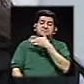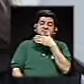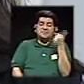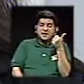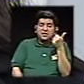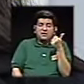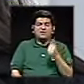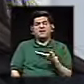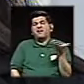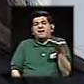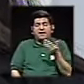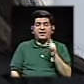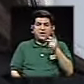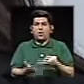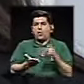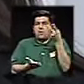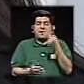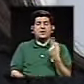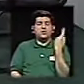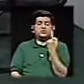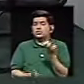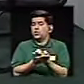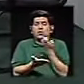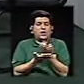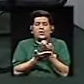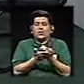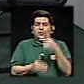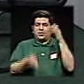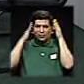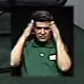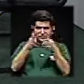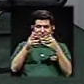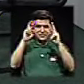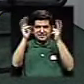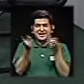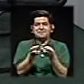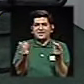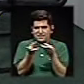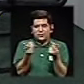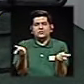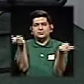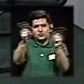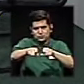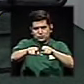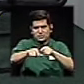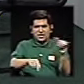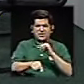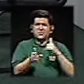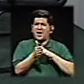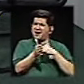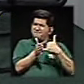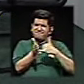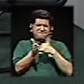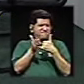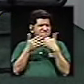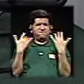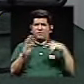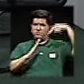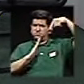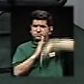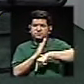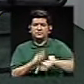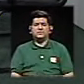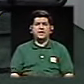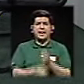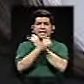un puro valor utilitarista economicista eso es lo que está pasando con el tema de la producción y además que se debilita mucho y muy gravemente el tema de la